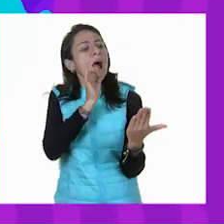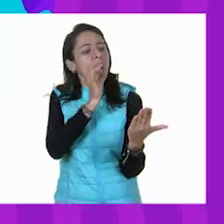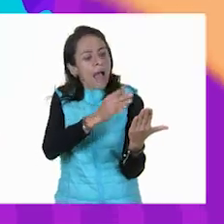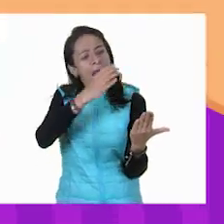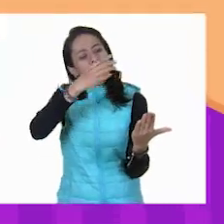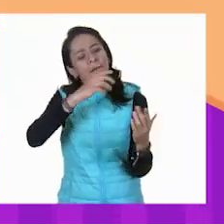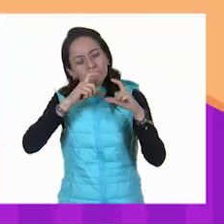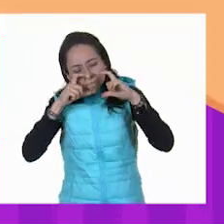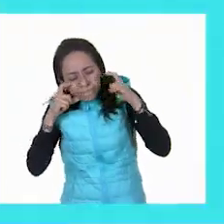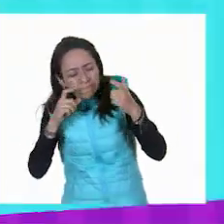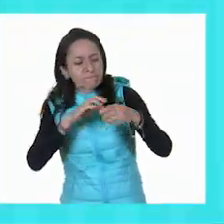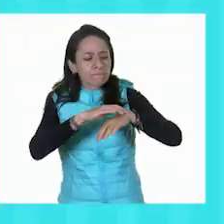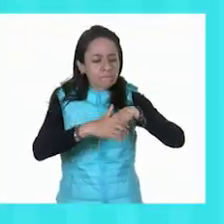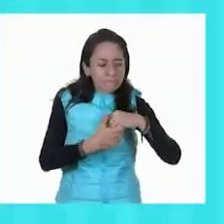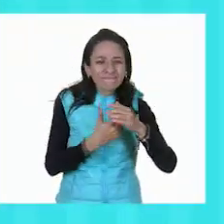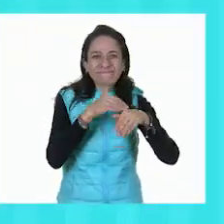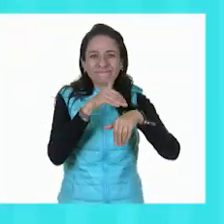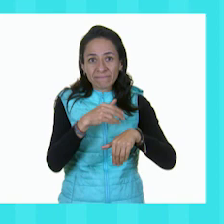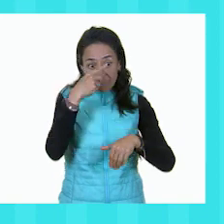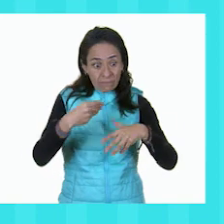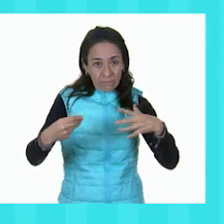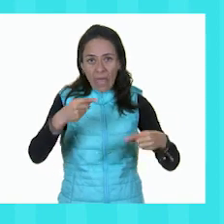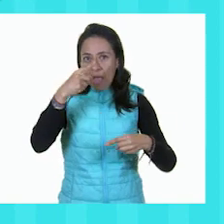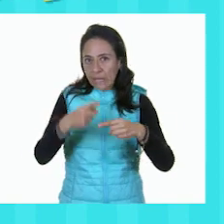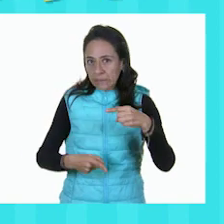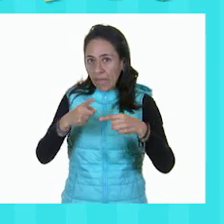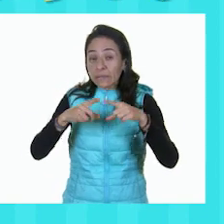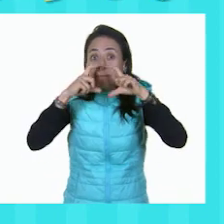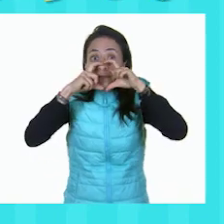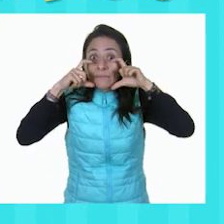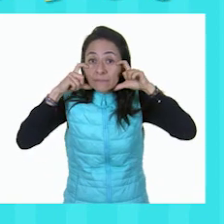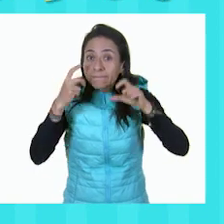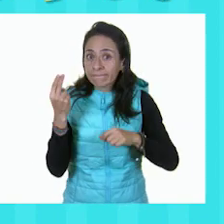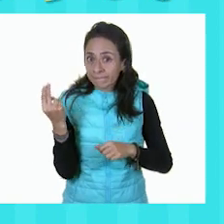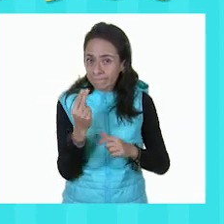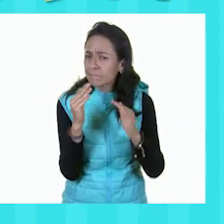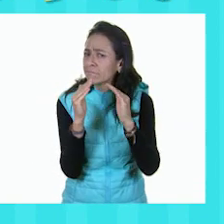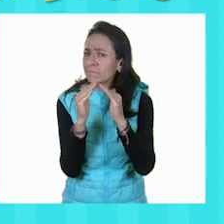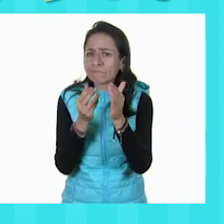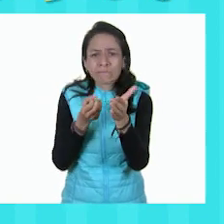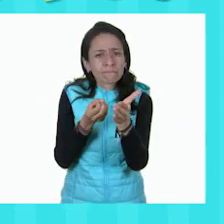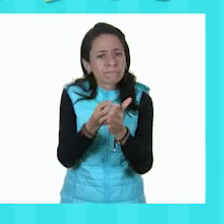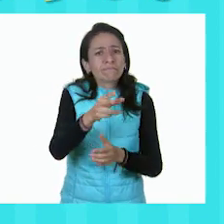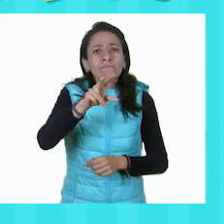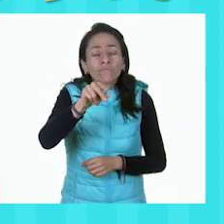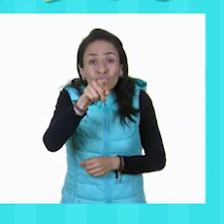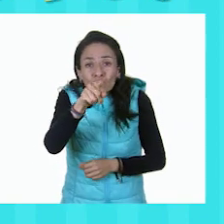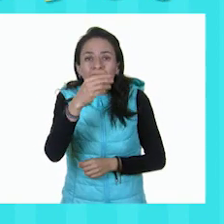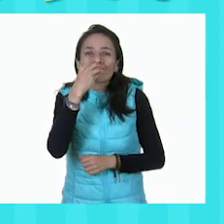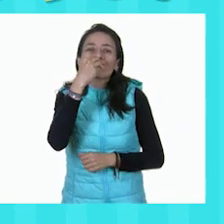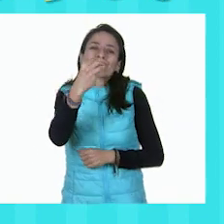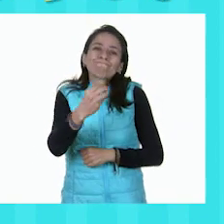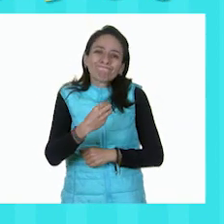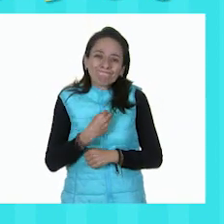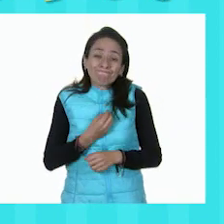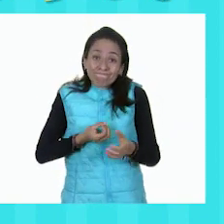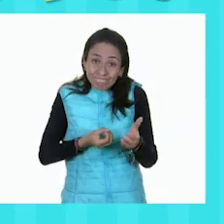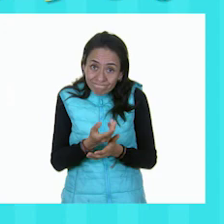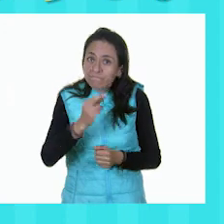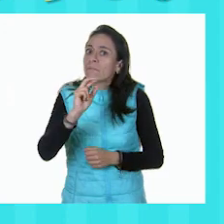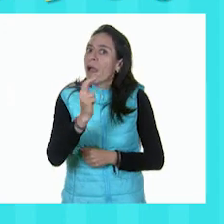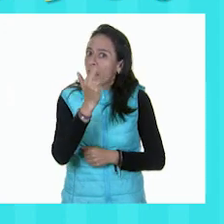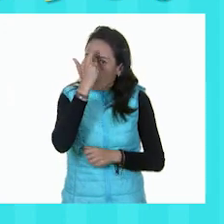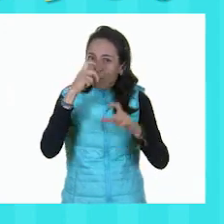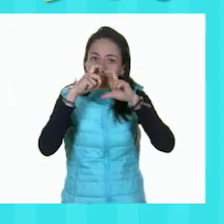contagiarnos. Utiliza cubrebocas. No salgas de casa. Si tienes que hacerlo, recuerda que es obligatorio utilizarlo. Mantén